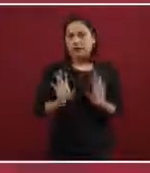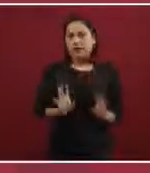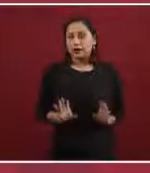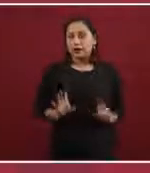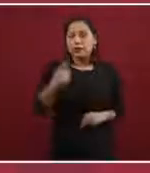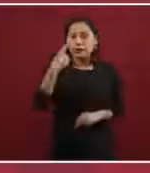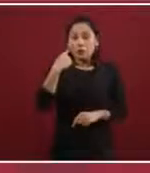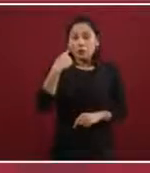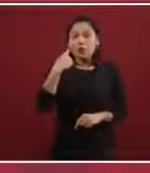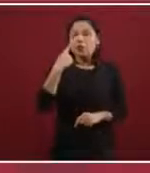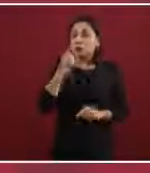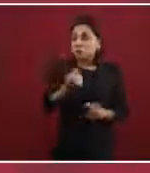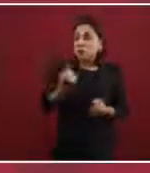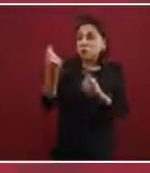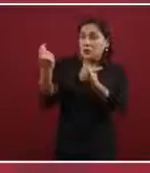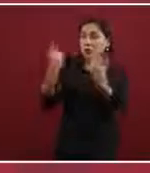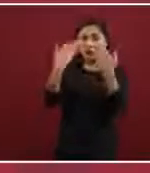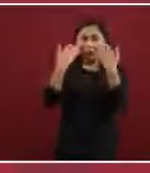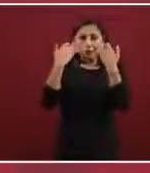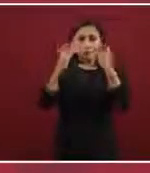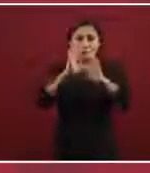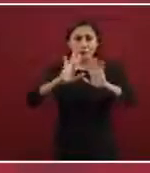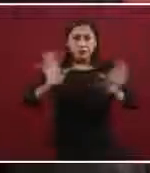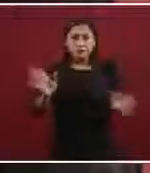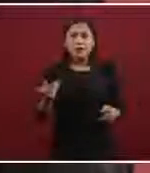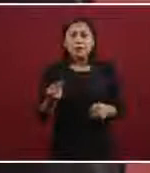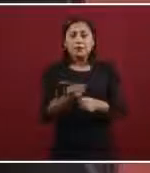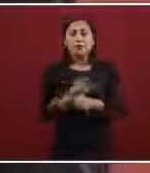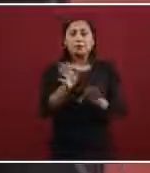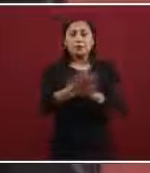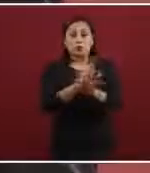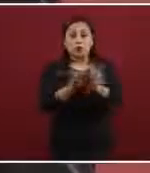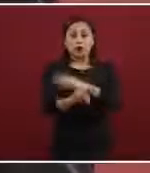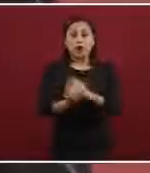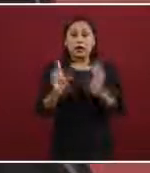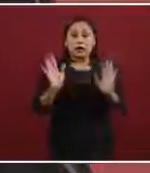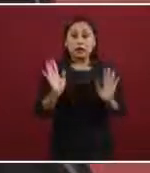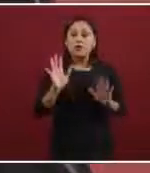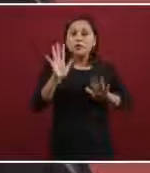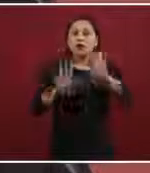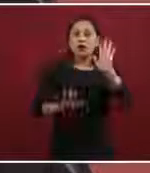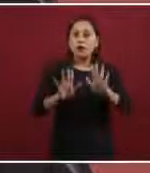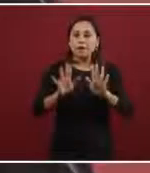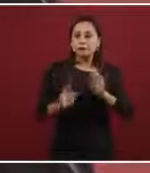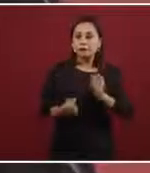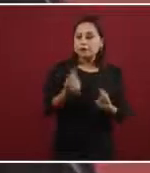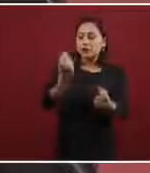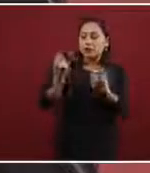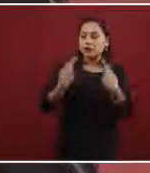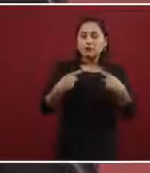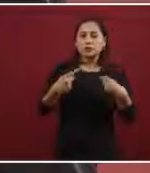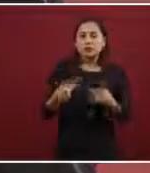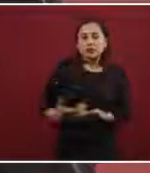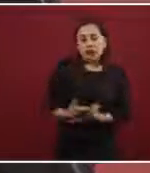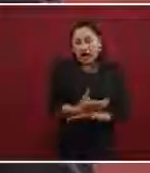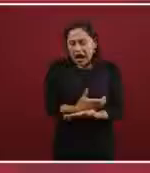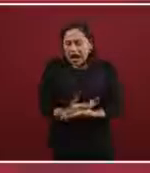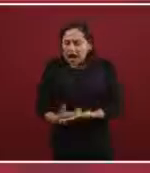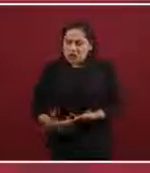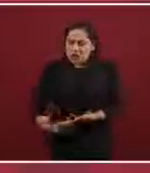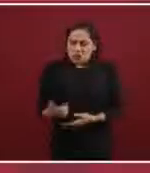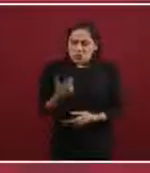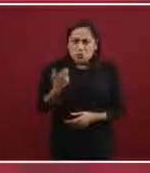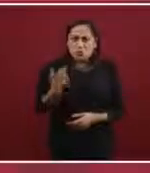mucho capital en unas cuantas manos y se abandona a la población y hay mucha pobreza